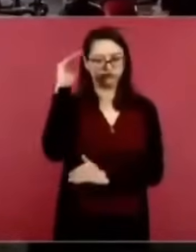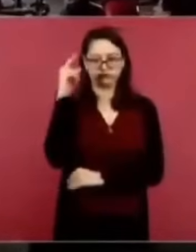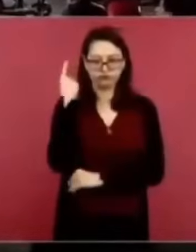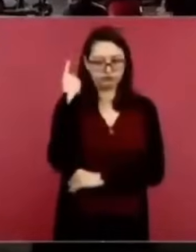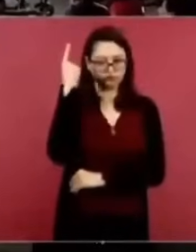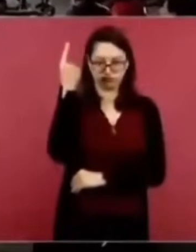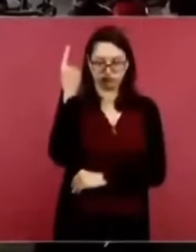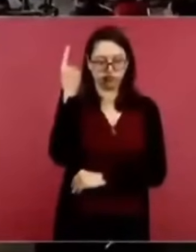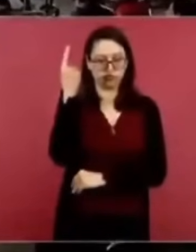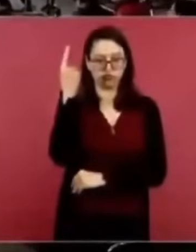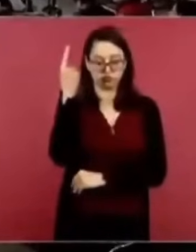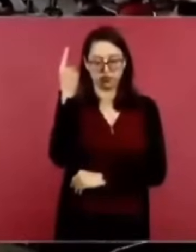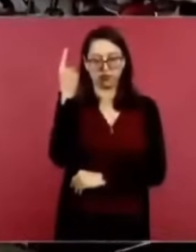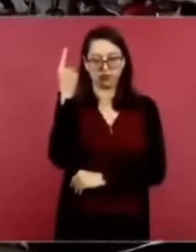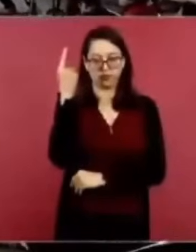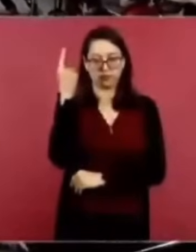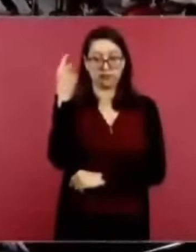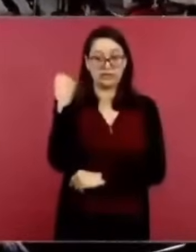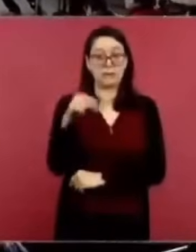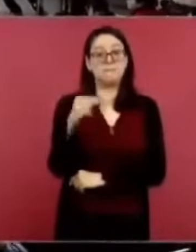el rey.